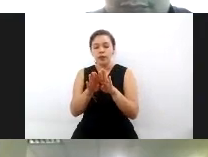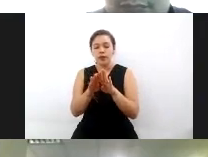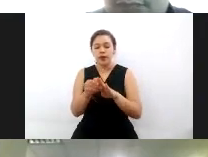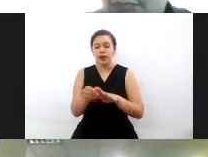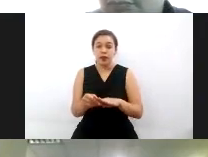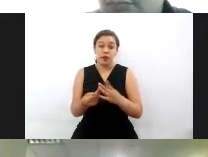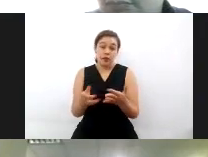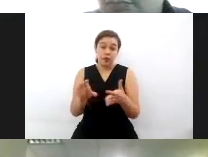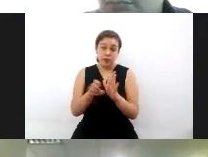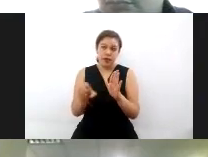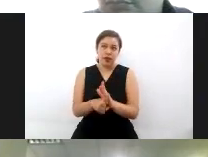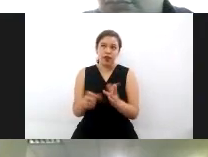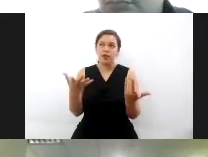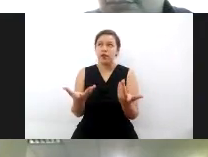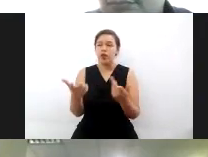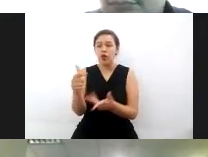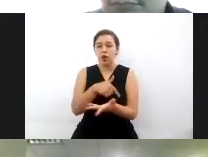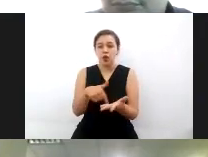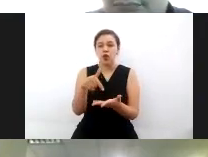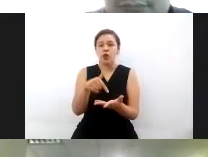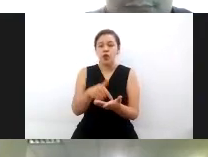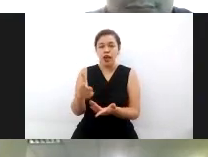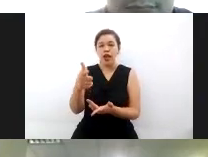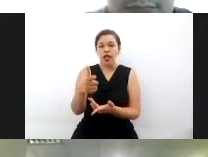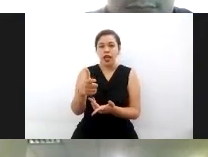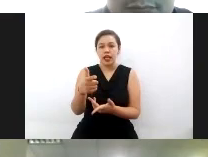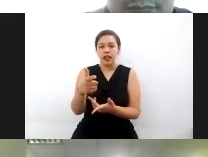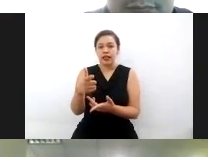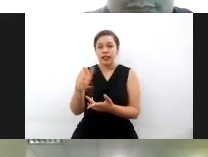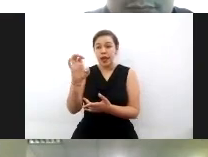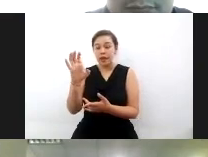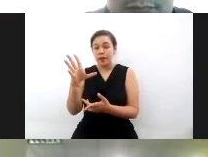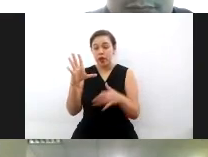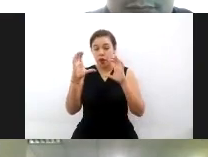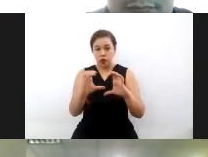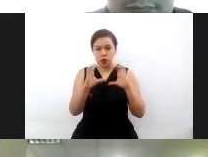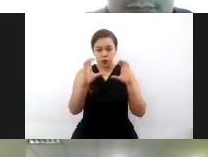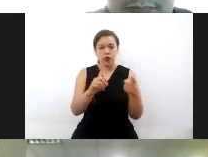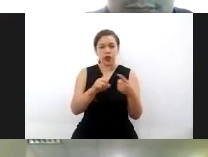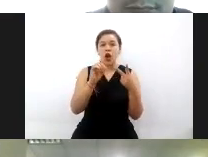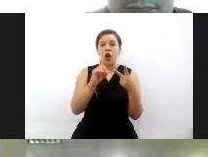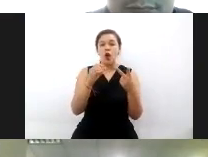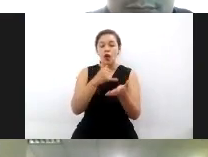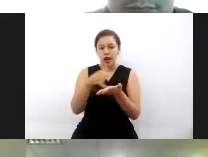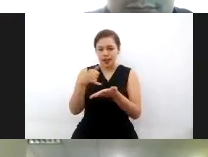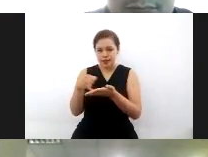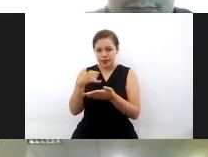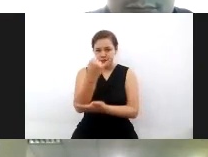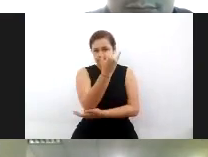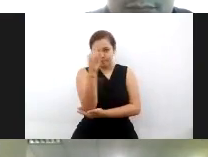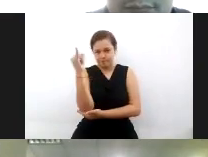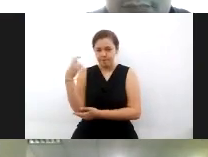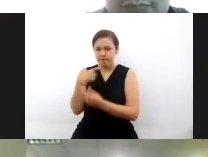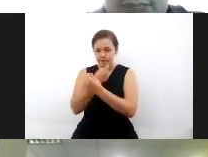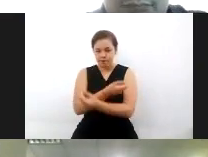caso, algunos lugares, estancias infantiles o preescolares en el área de cocina. Hay que mantener la